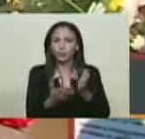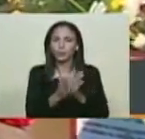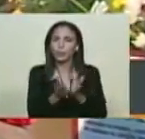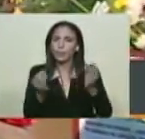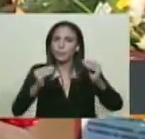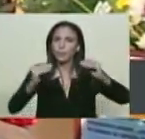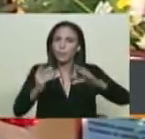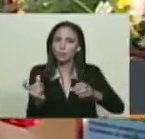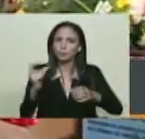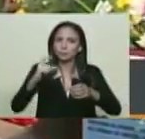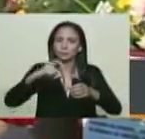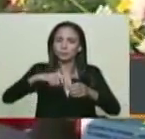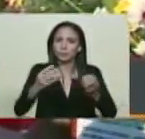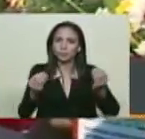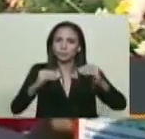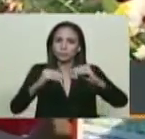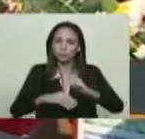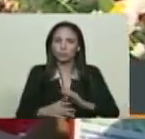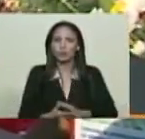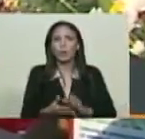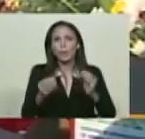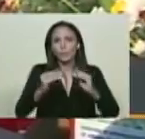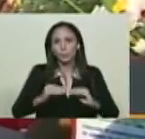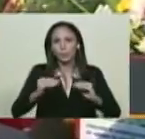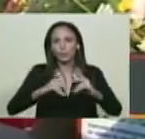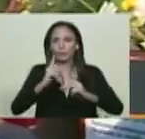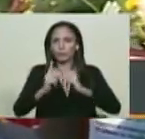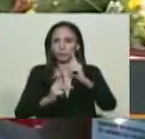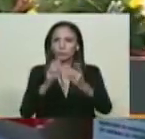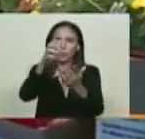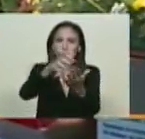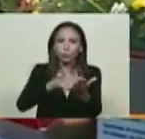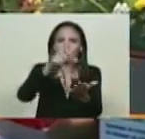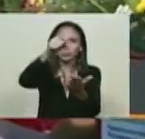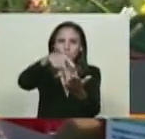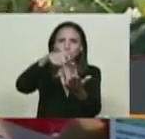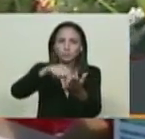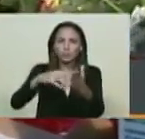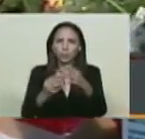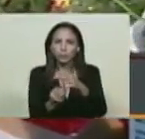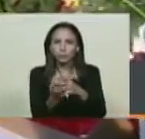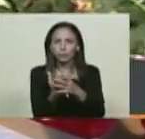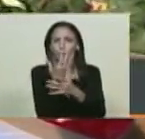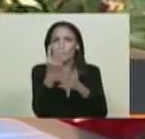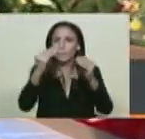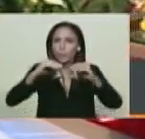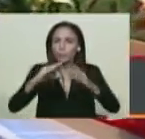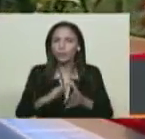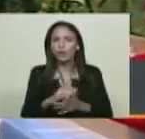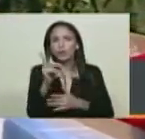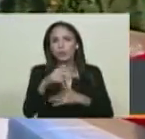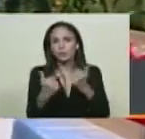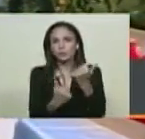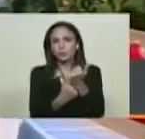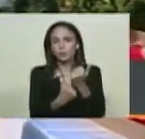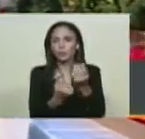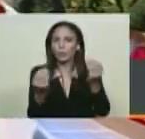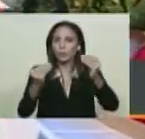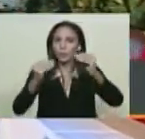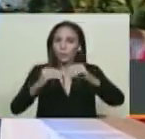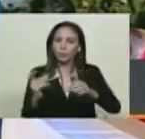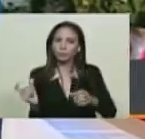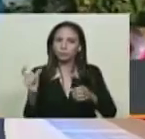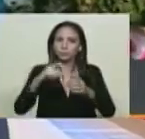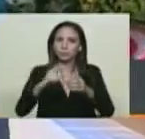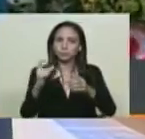incrementar la exportación, para incrementar la siembra de estas flores y para, por supuesto, aportar mayor ingresos